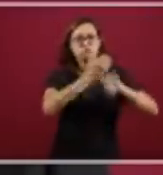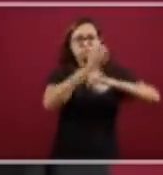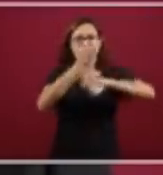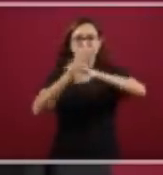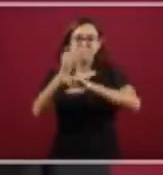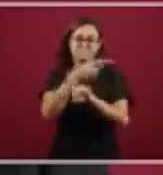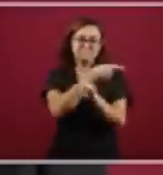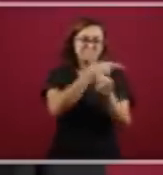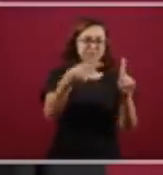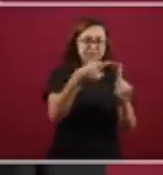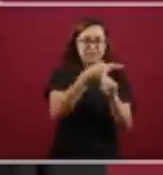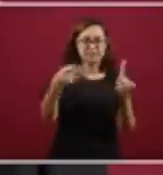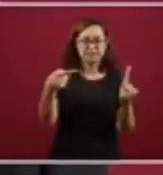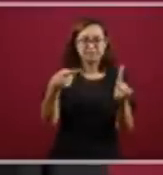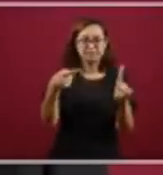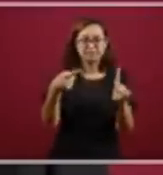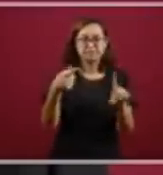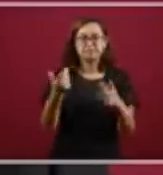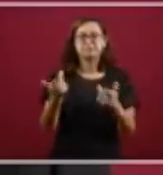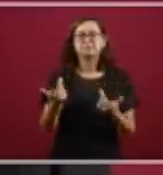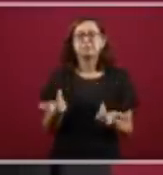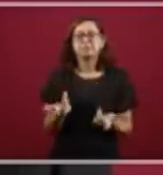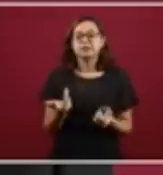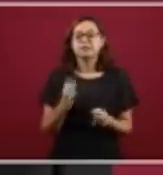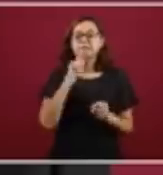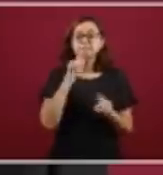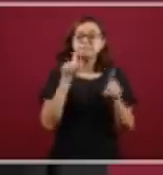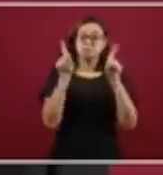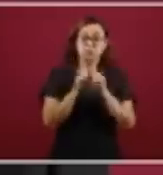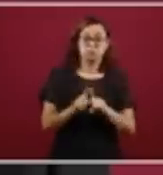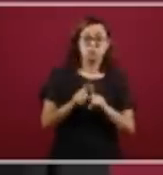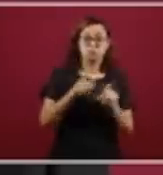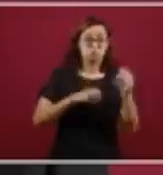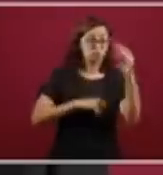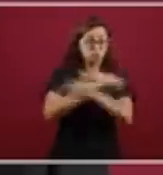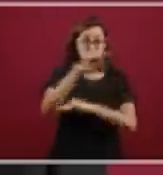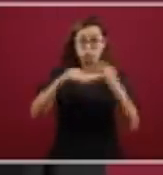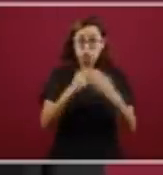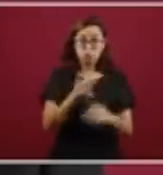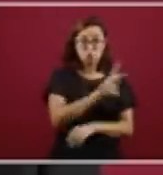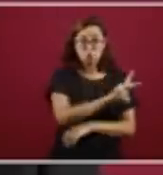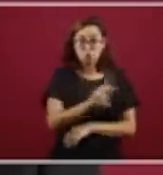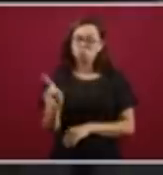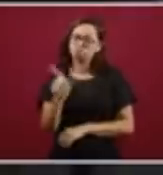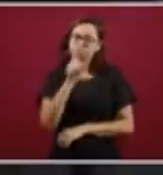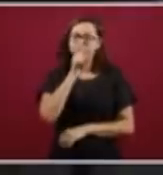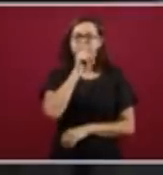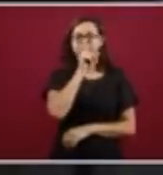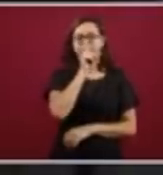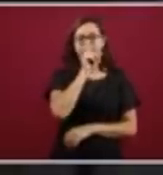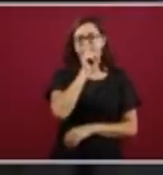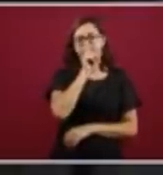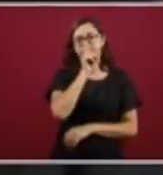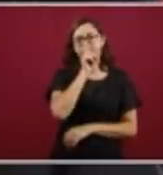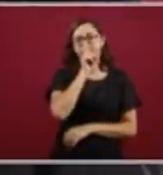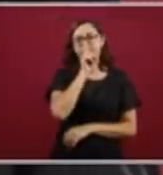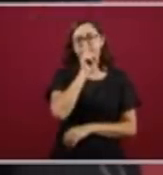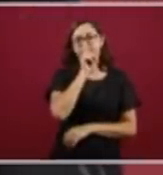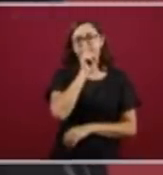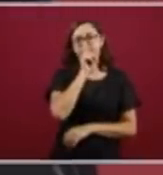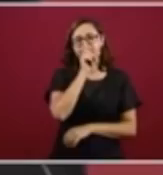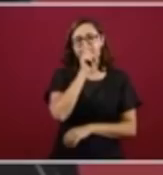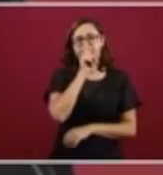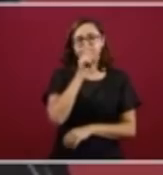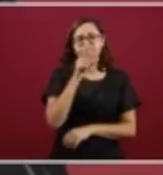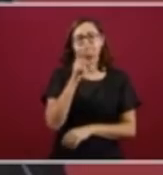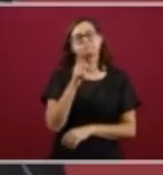Y no era universal, no era para todos, no se